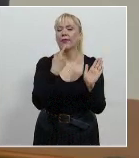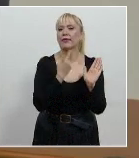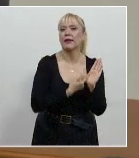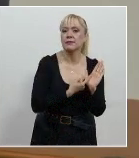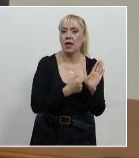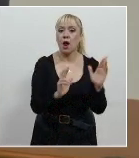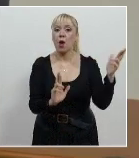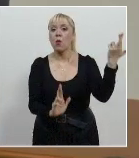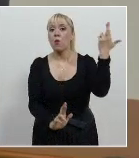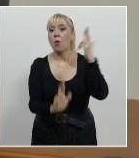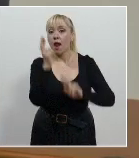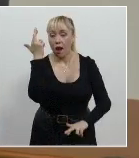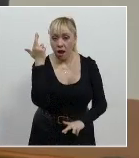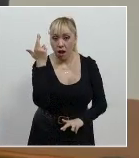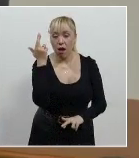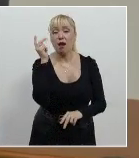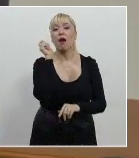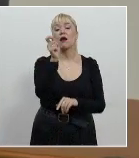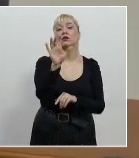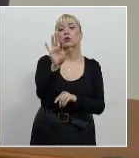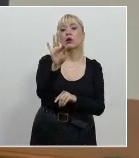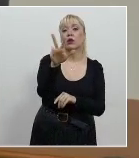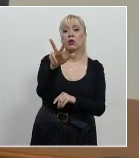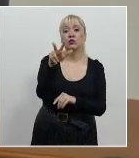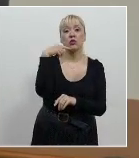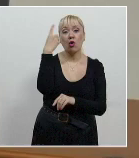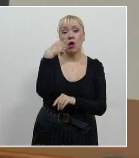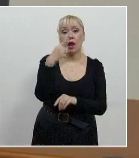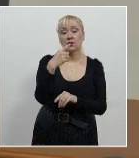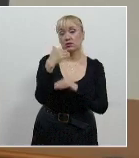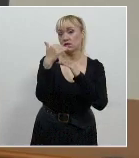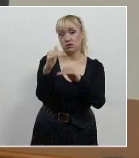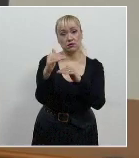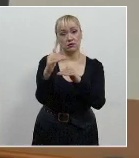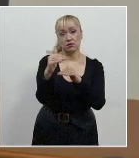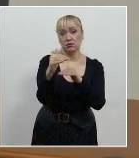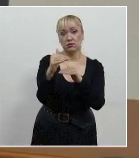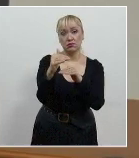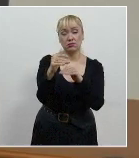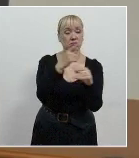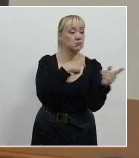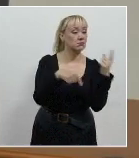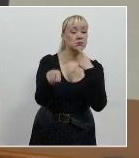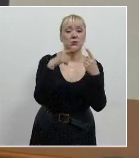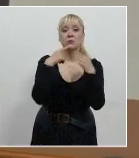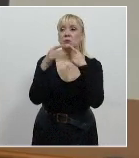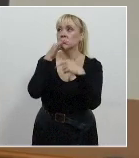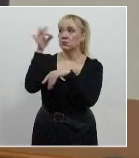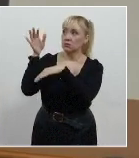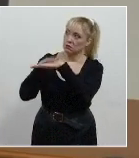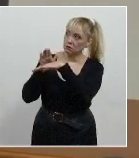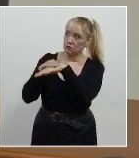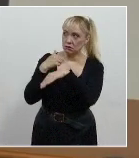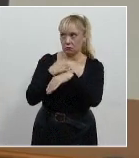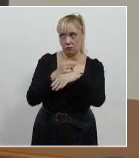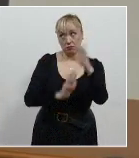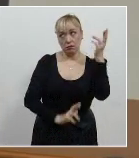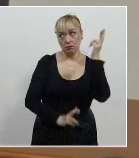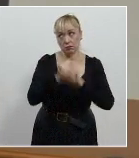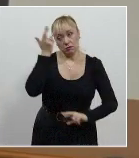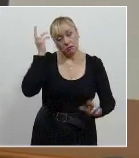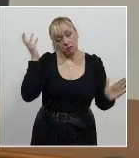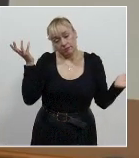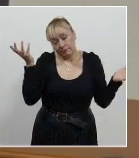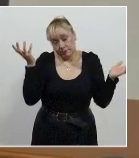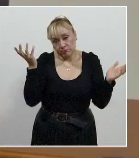en huelga pues se saca en 48 horas y en ese mismo tiempo se notifica. Entonces créanme que la